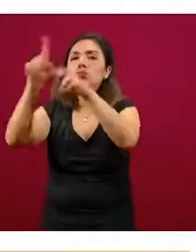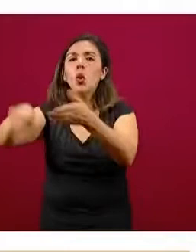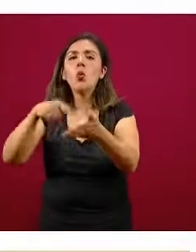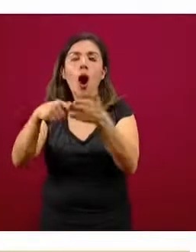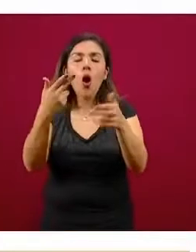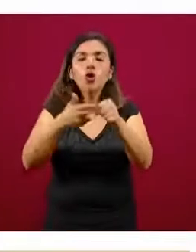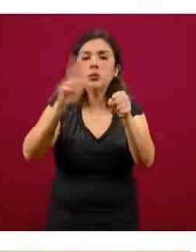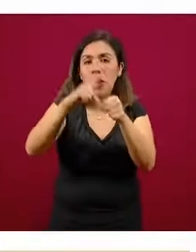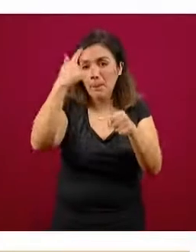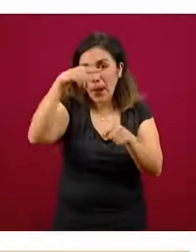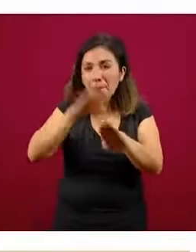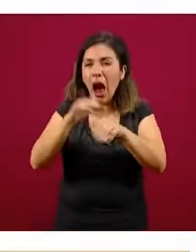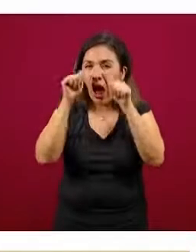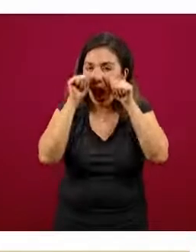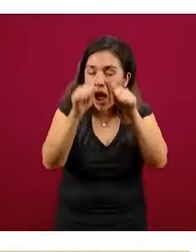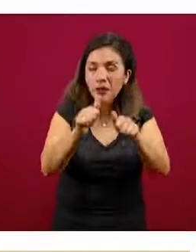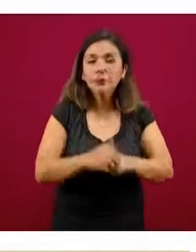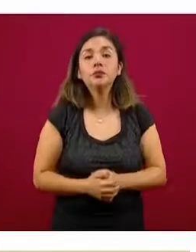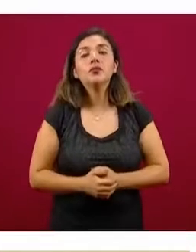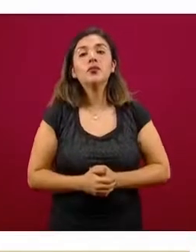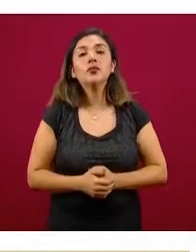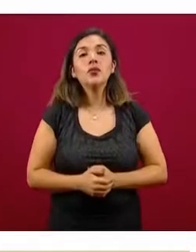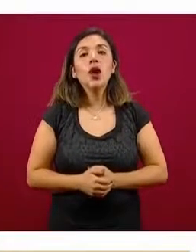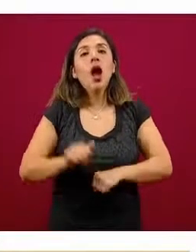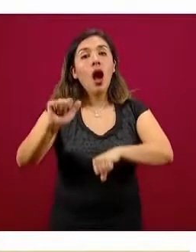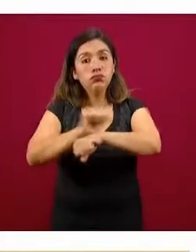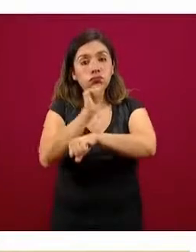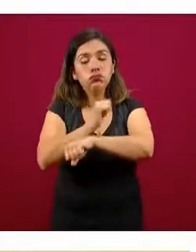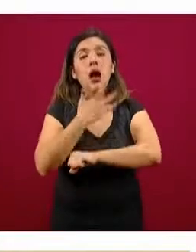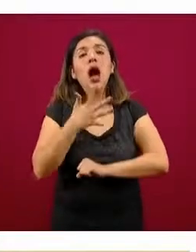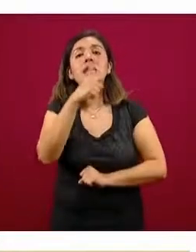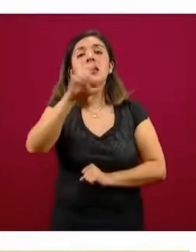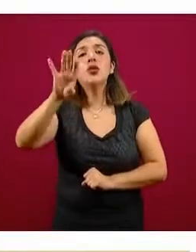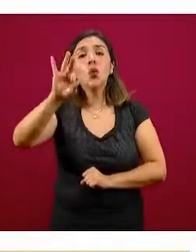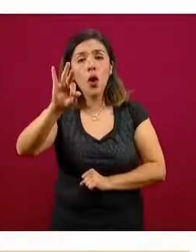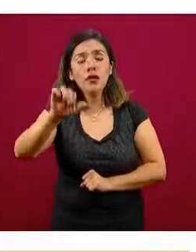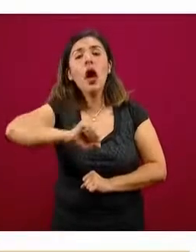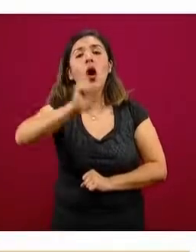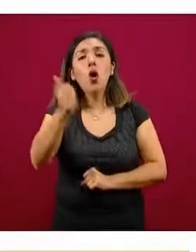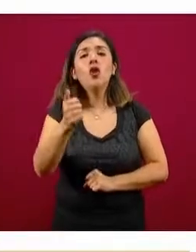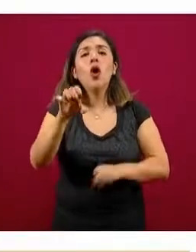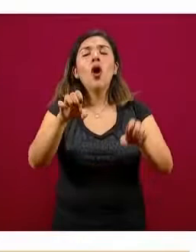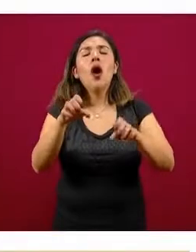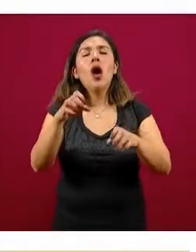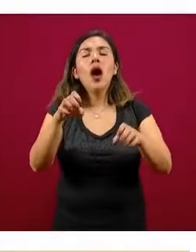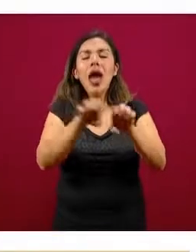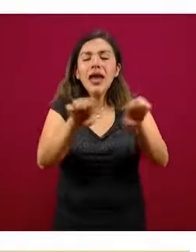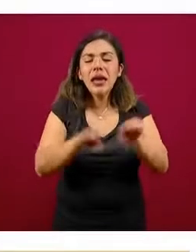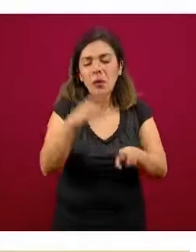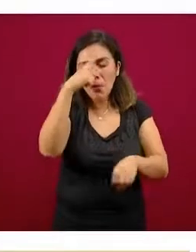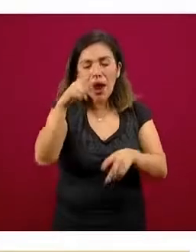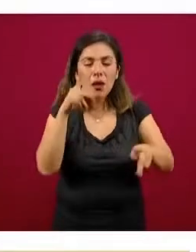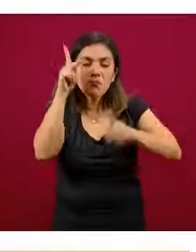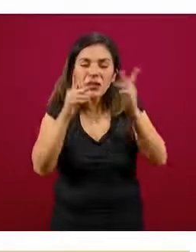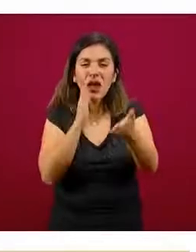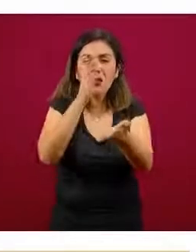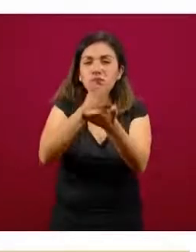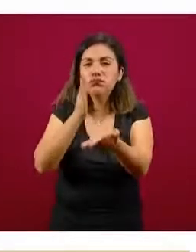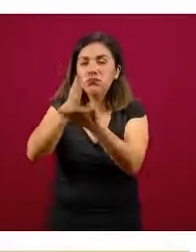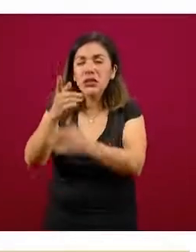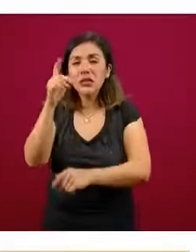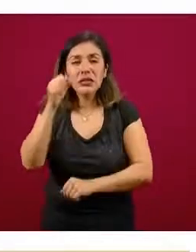para su atención. Unidades médicas móviles tenemos 140 y brigadas de salud tenemos 184. En total, ya les